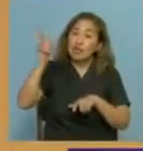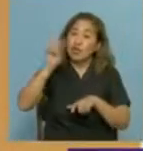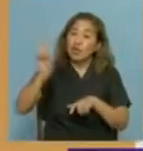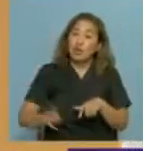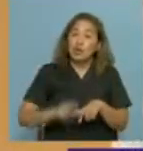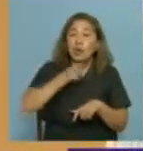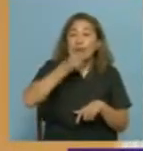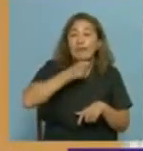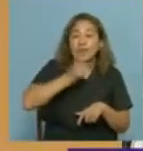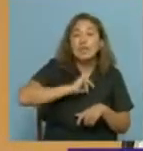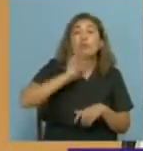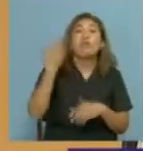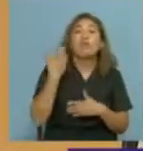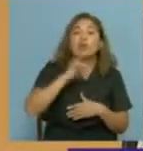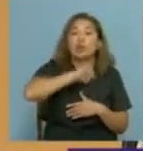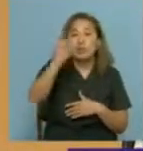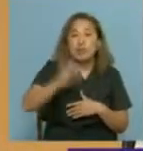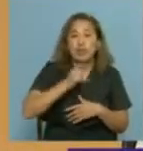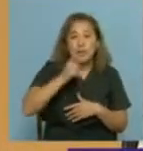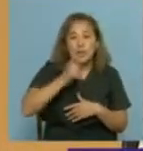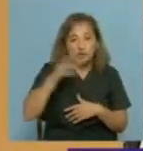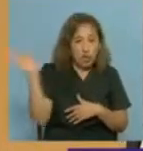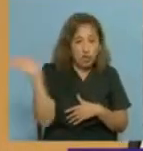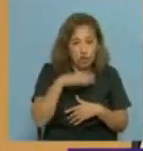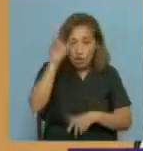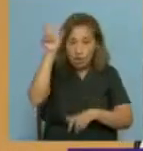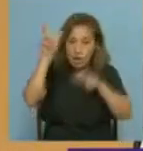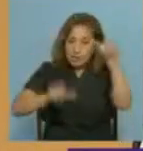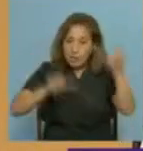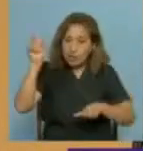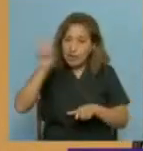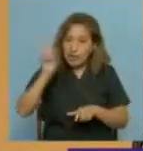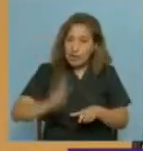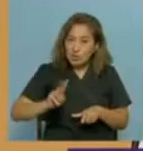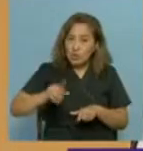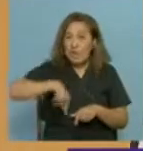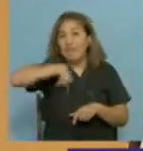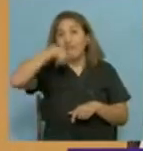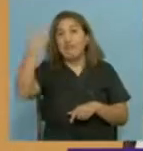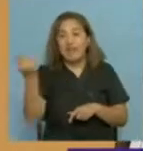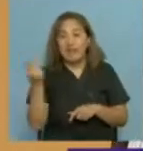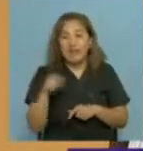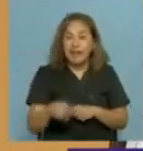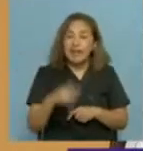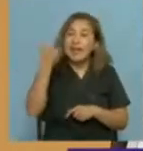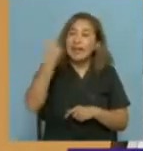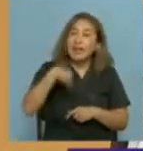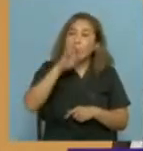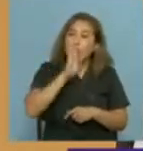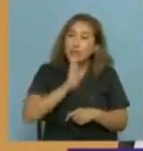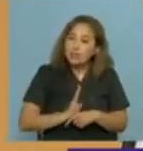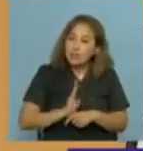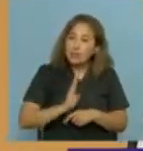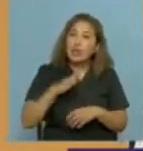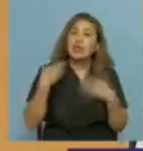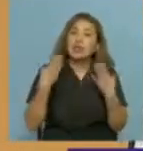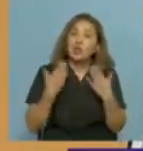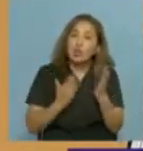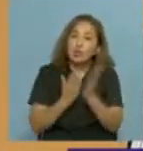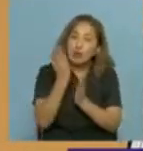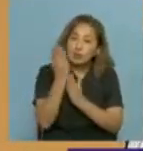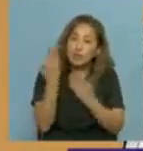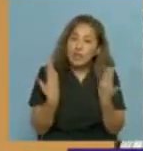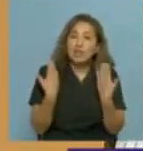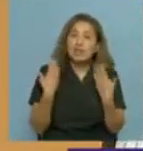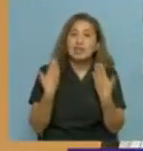entrevistarlos acá y un mensaje a todos nuestros venezolanos que están fuera de nuestro país que hay que tener paciencia que todo va bien y